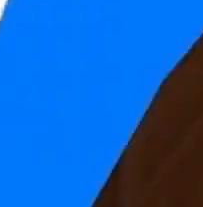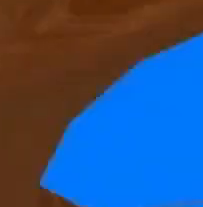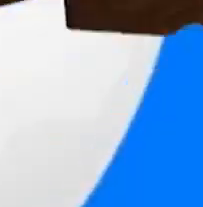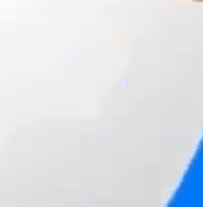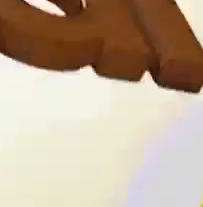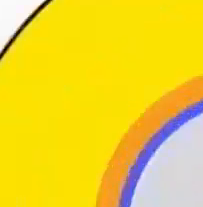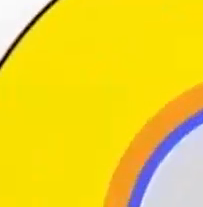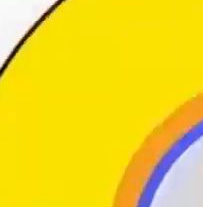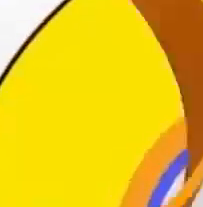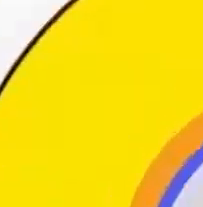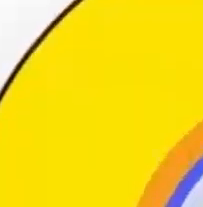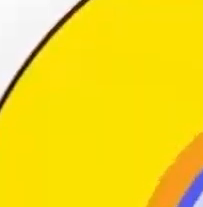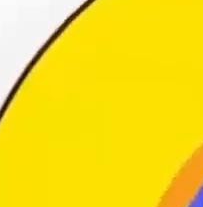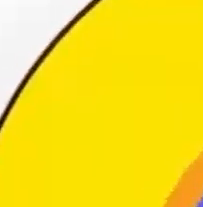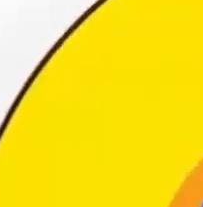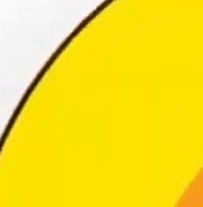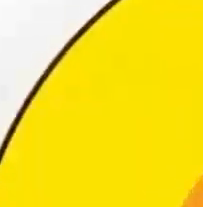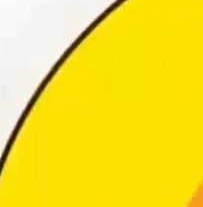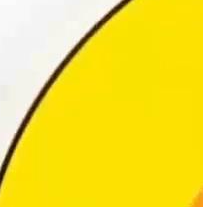Costa Rica es